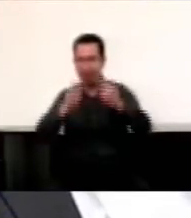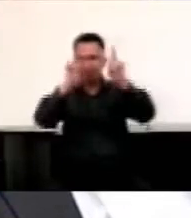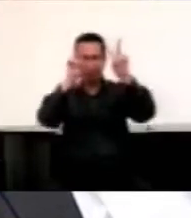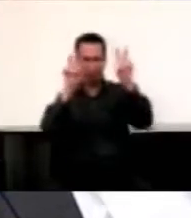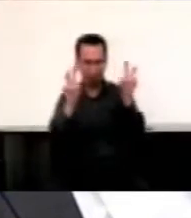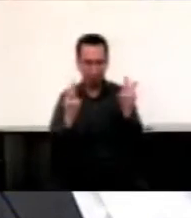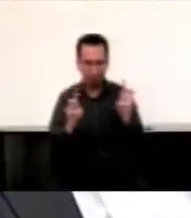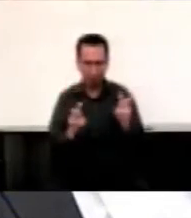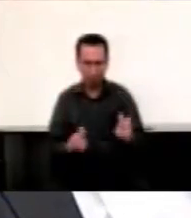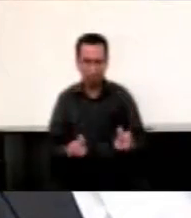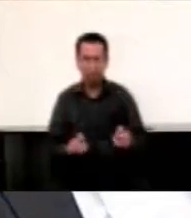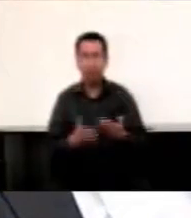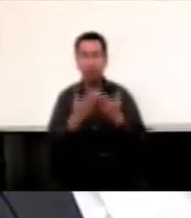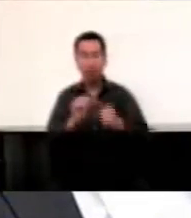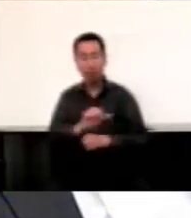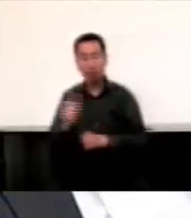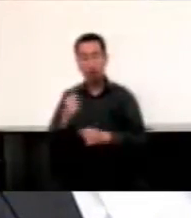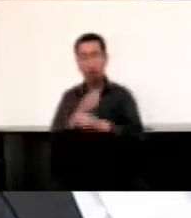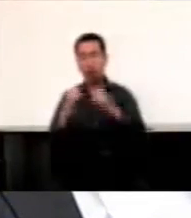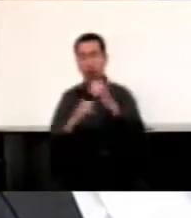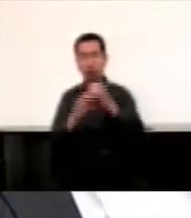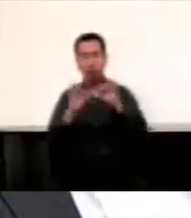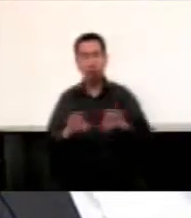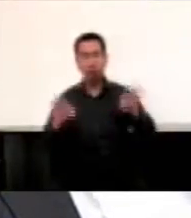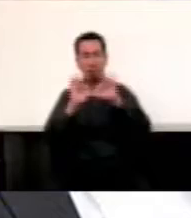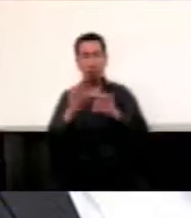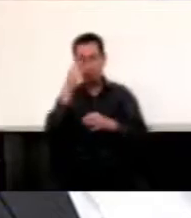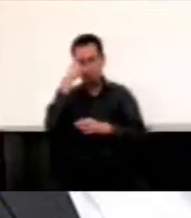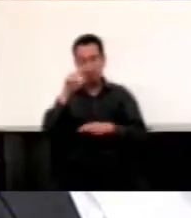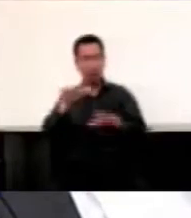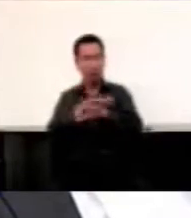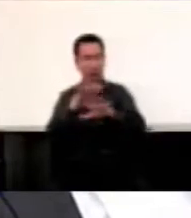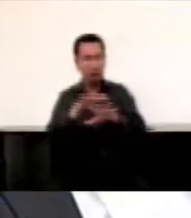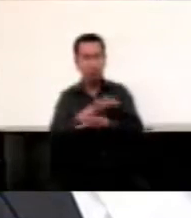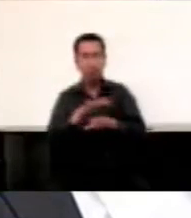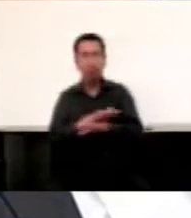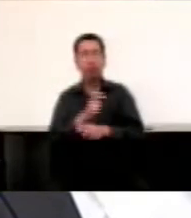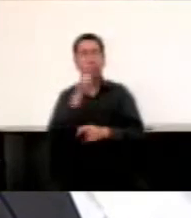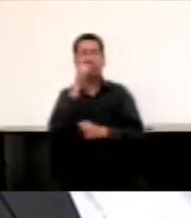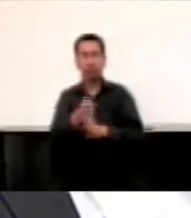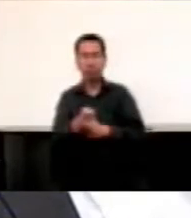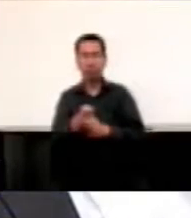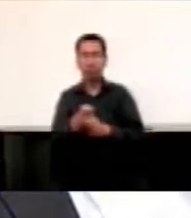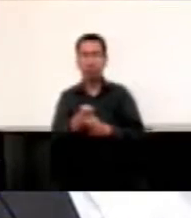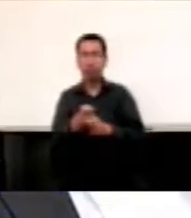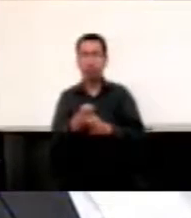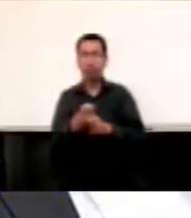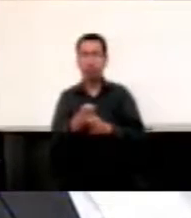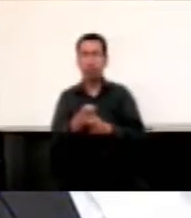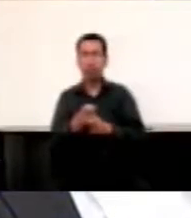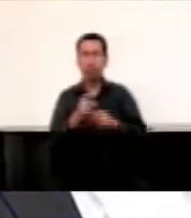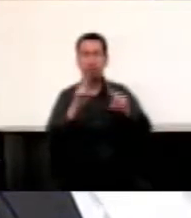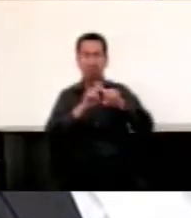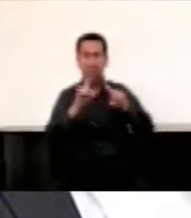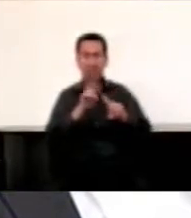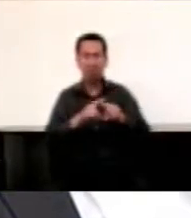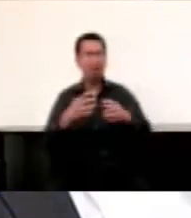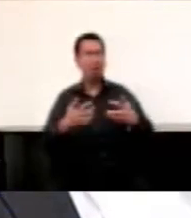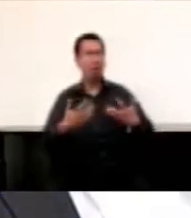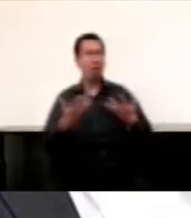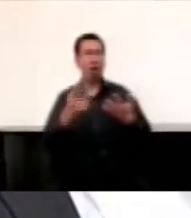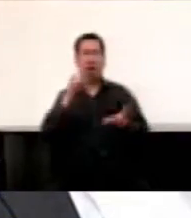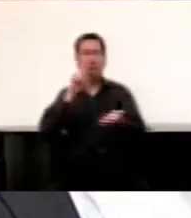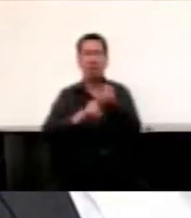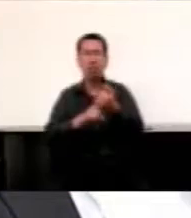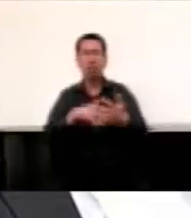¿no? Otro aspecto también determinante para este cambio señalan que es o son los numerosos escándalos de